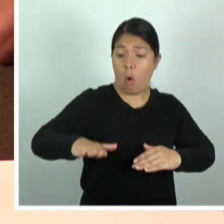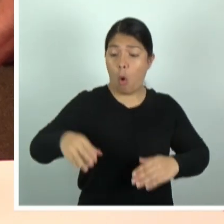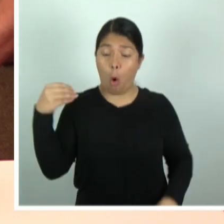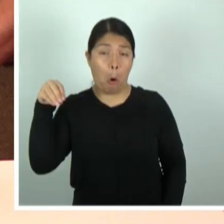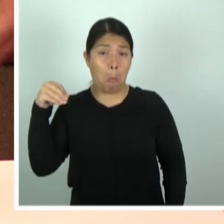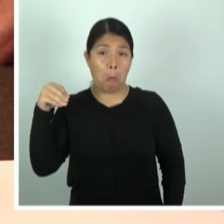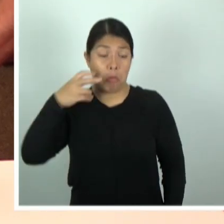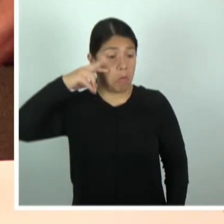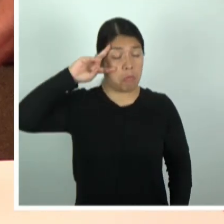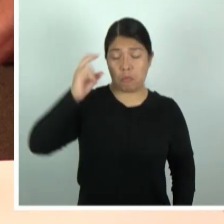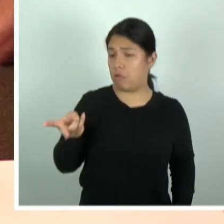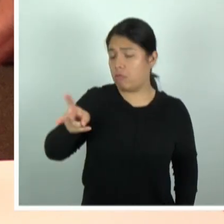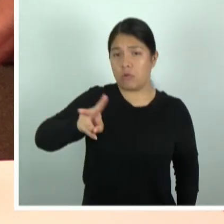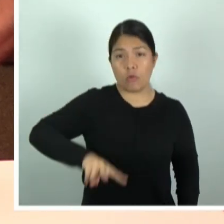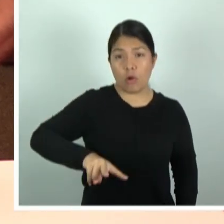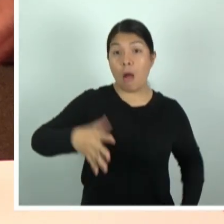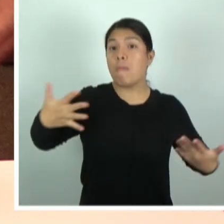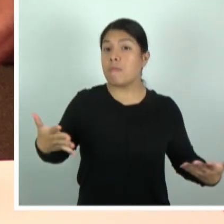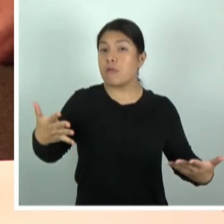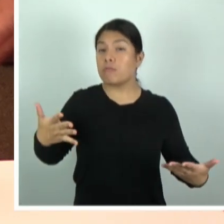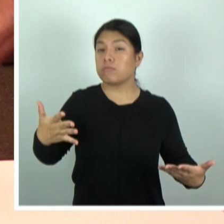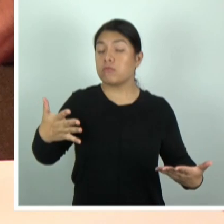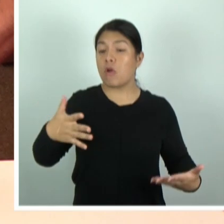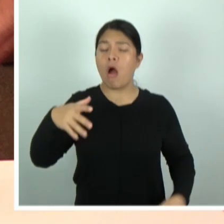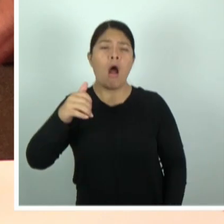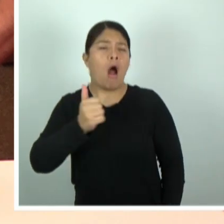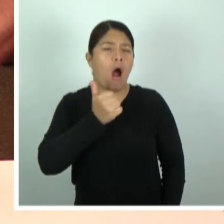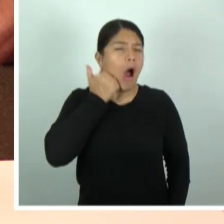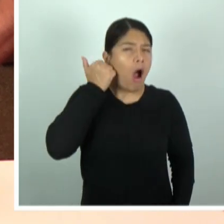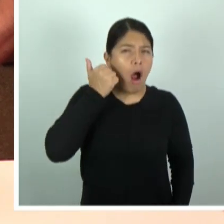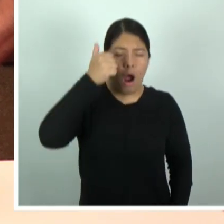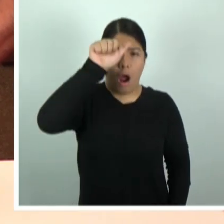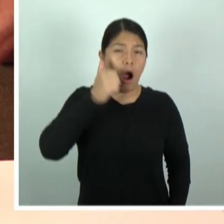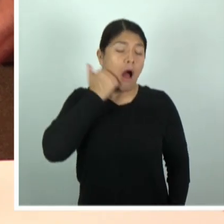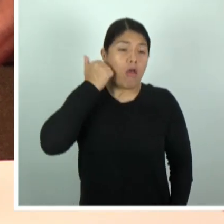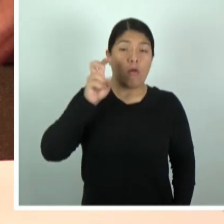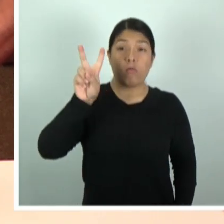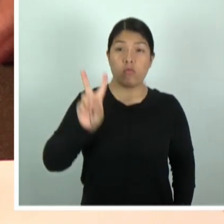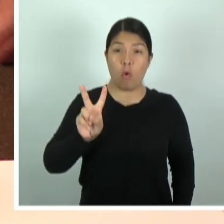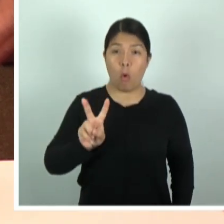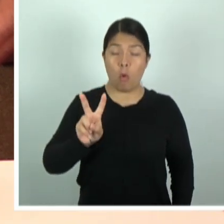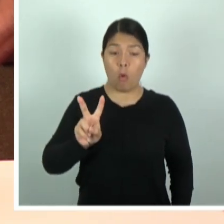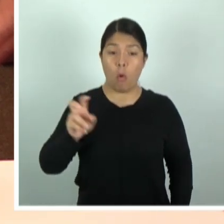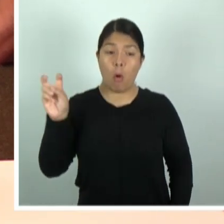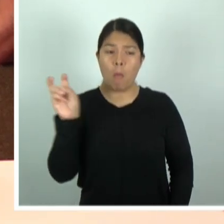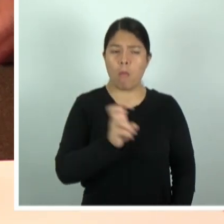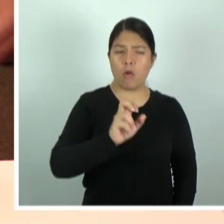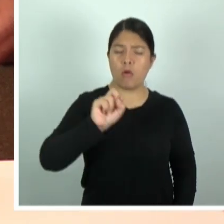este segundo Adán, Él vino para vivir nuestra vida, para recibir nuestro